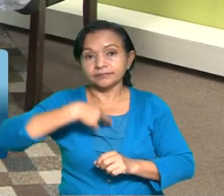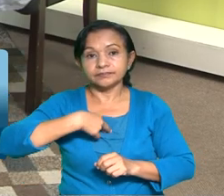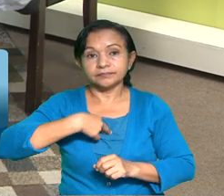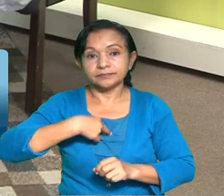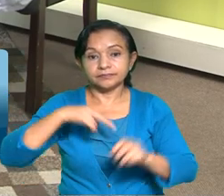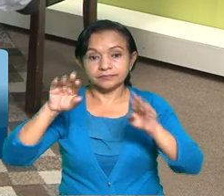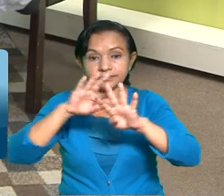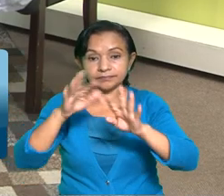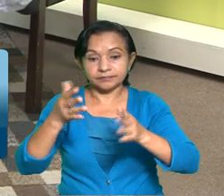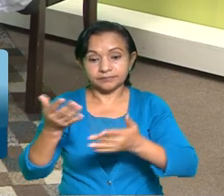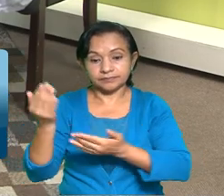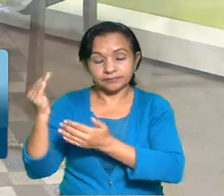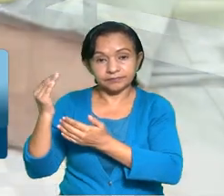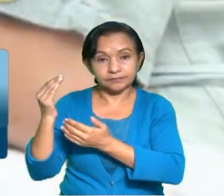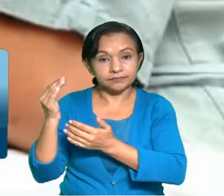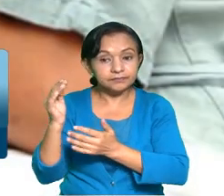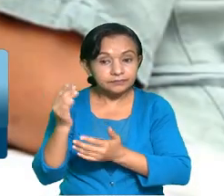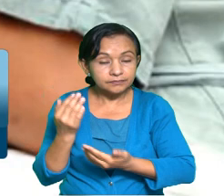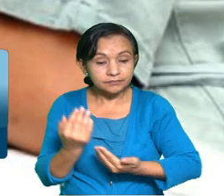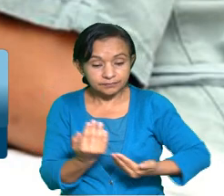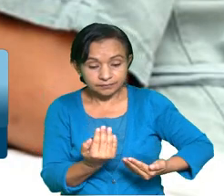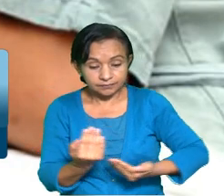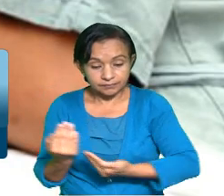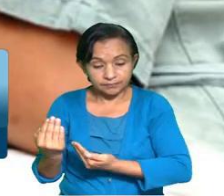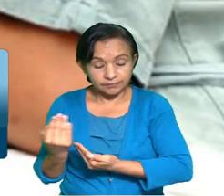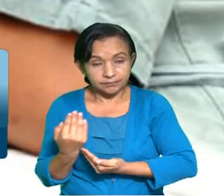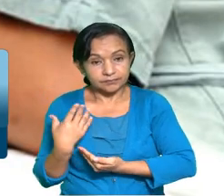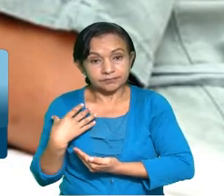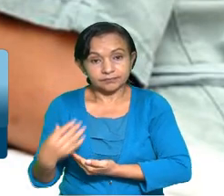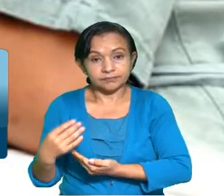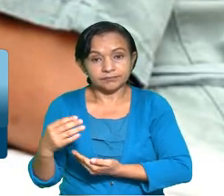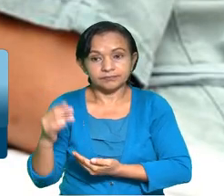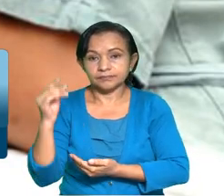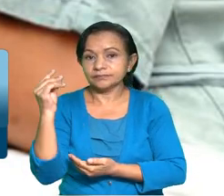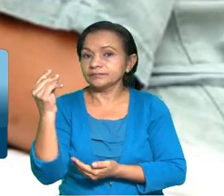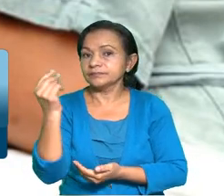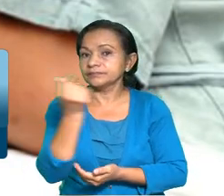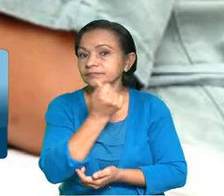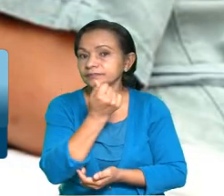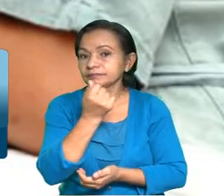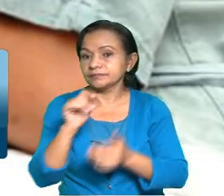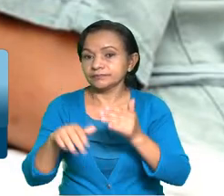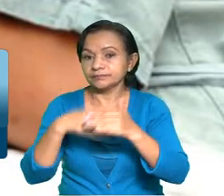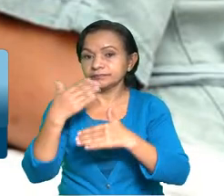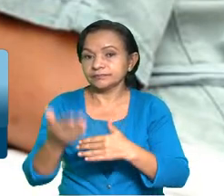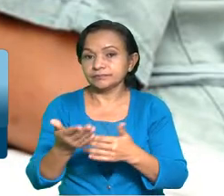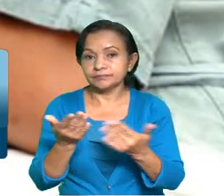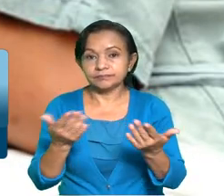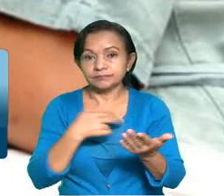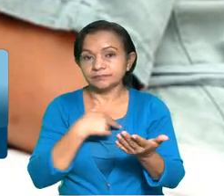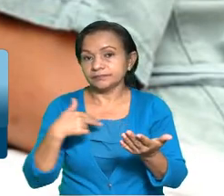mujer lactando, sabemos que esa muchacha se va a recuperar más rápido de su posparto. Claro.